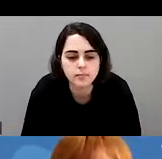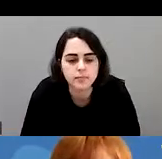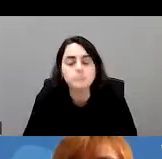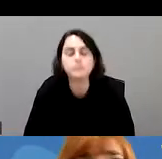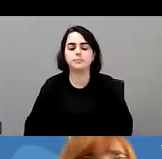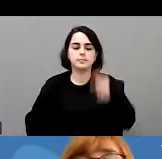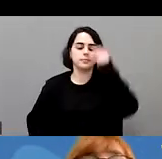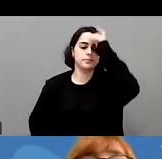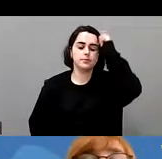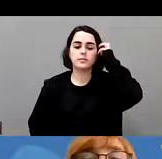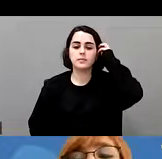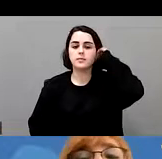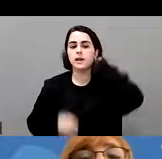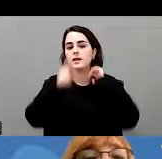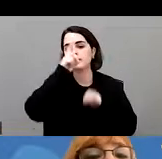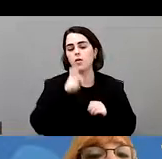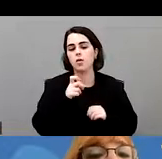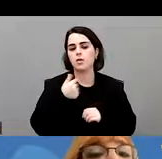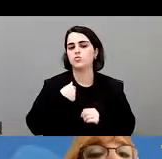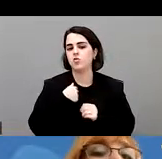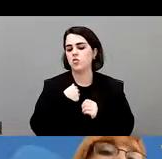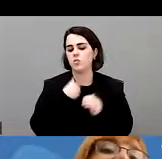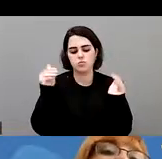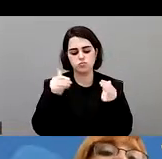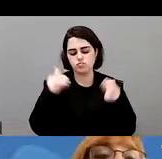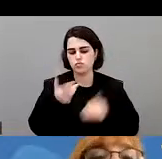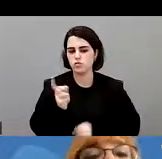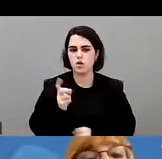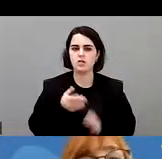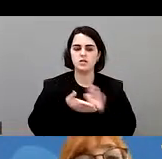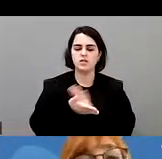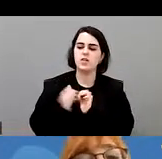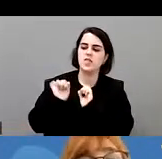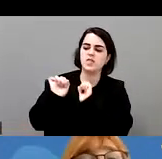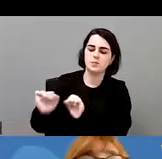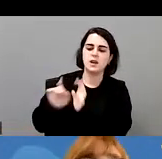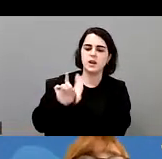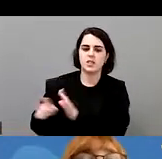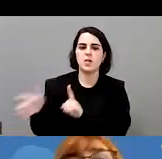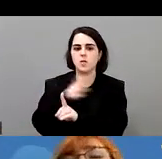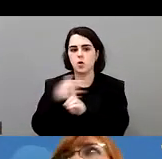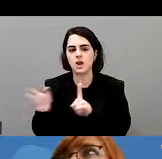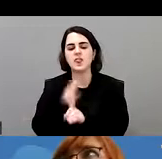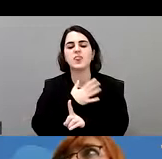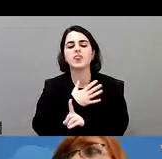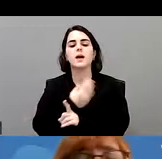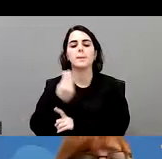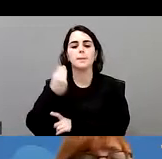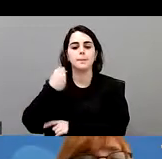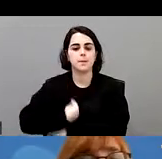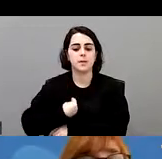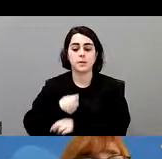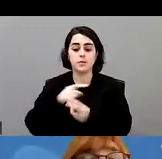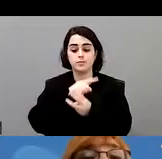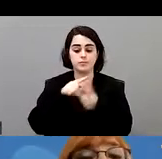Recordar en ese sentido, no me voy a detener mucho, voy a hablar de discriminación, de violencia y una vez a la luz de todo